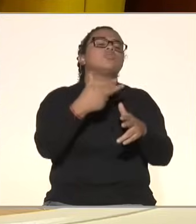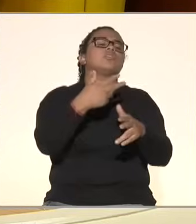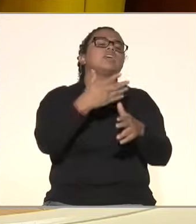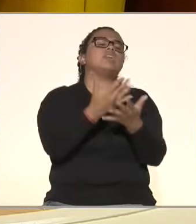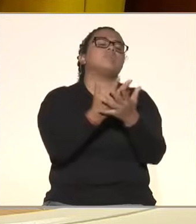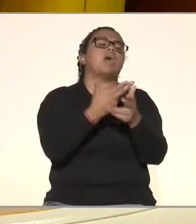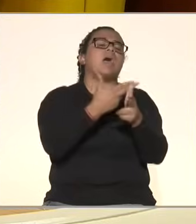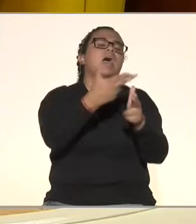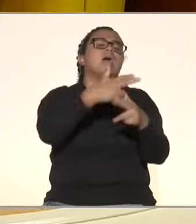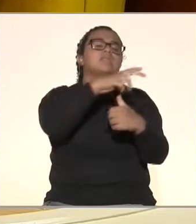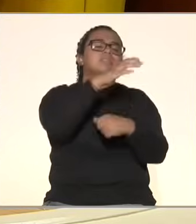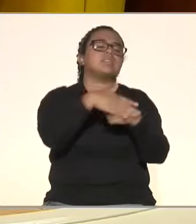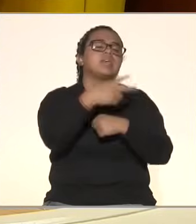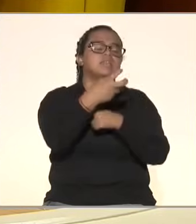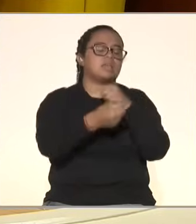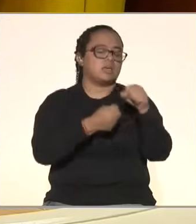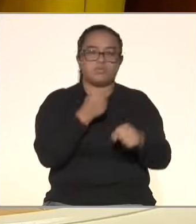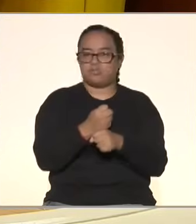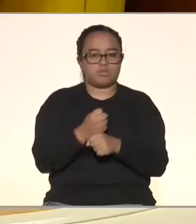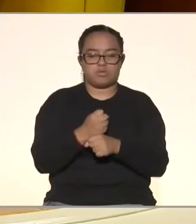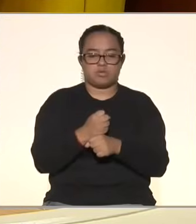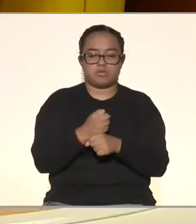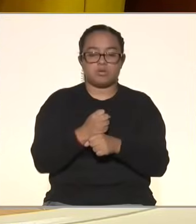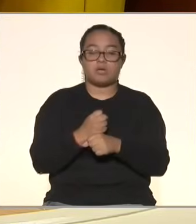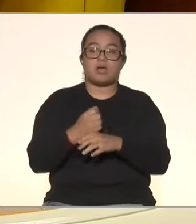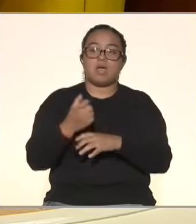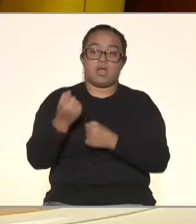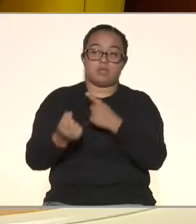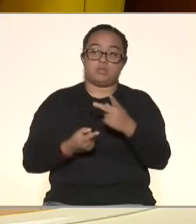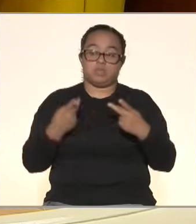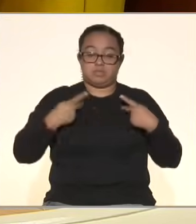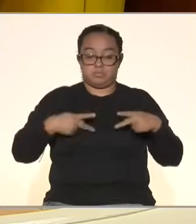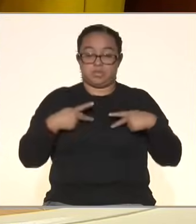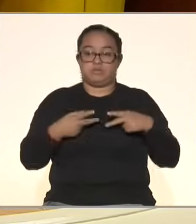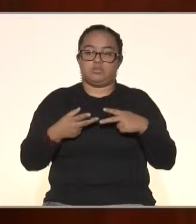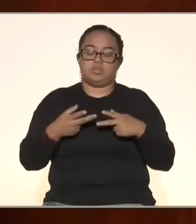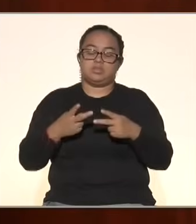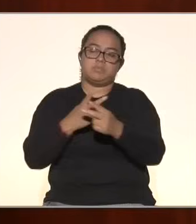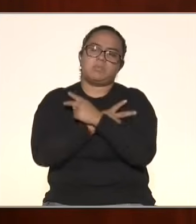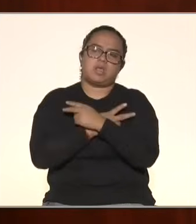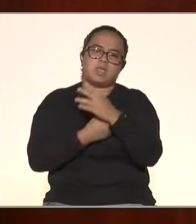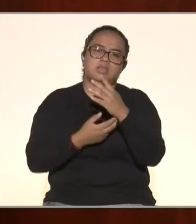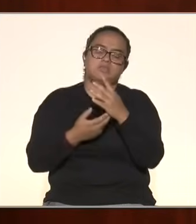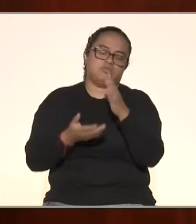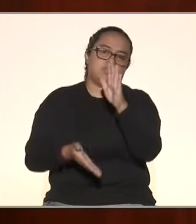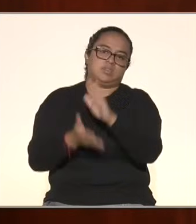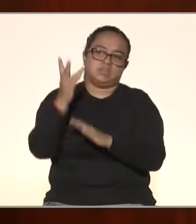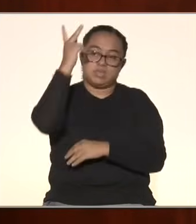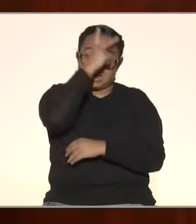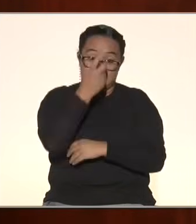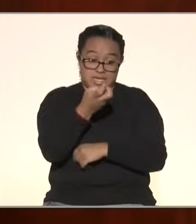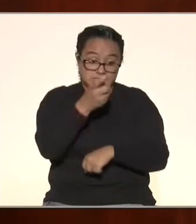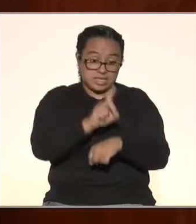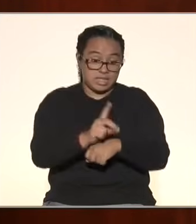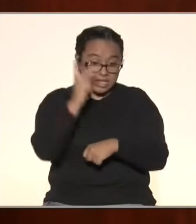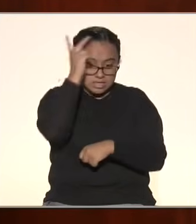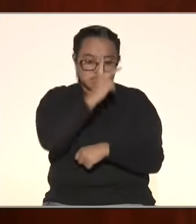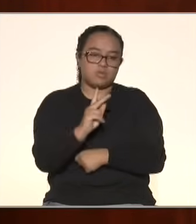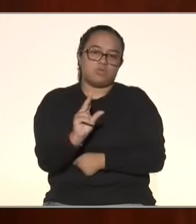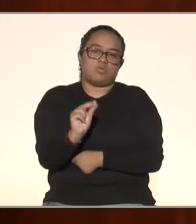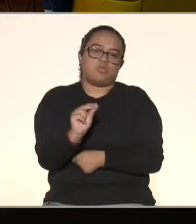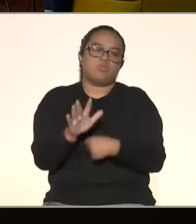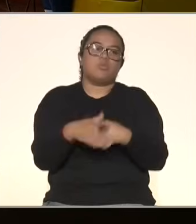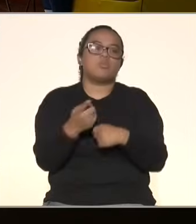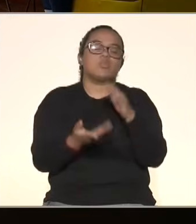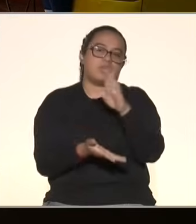que salgan, ¿verdad? Como bien dices, pues muchos nos fuimos de vacaciones y no damos terapia en esos días. Claro, es muy